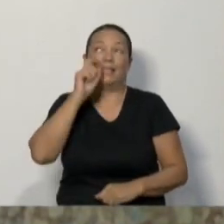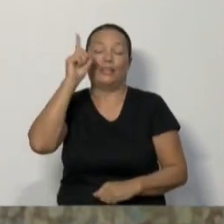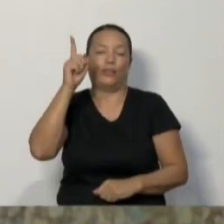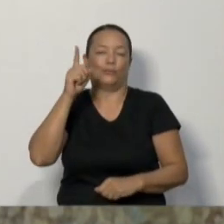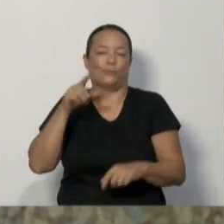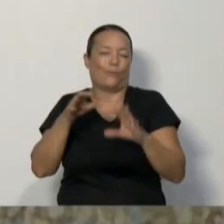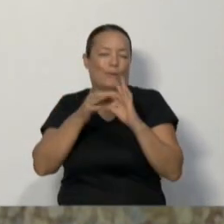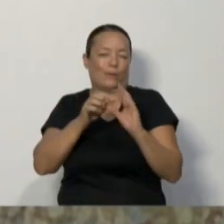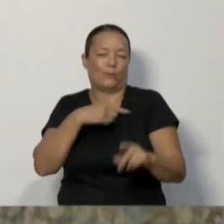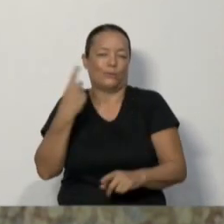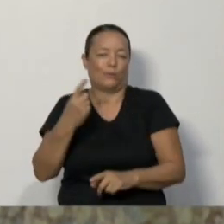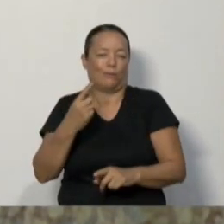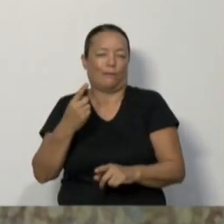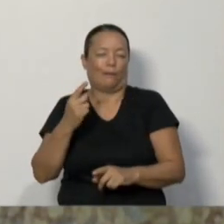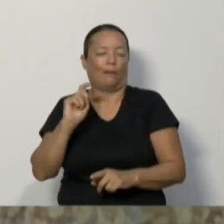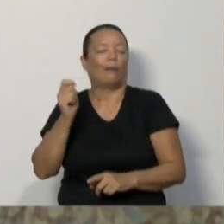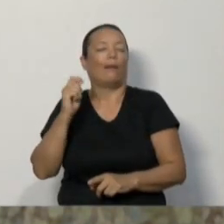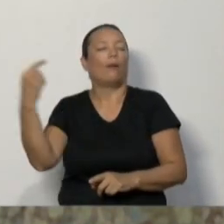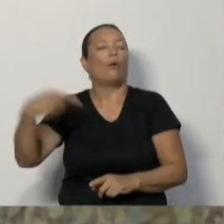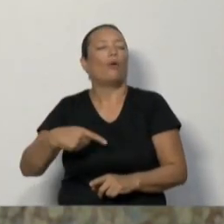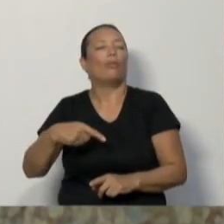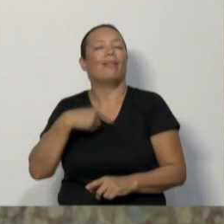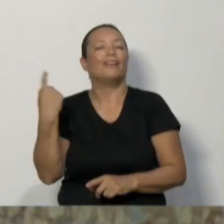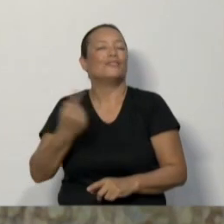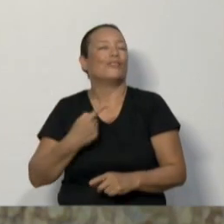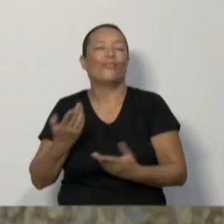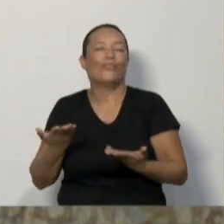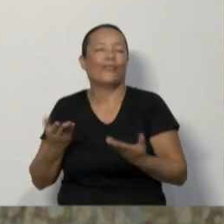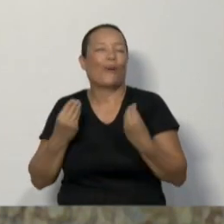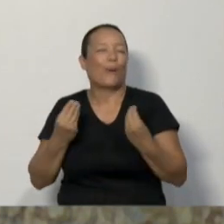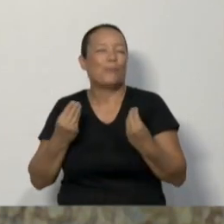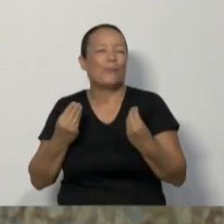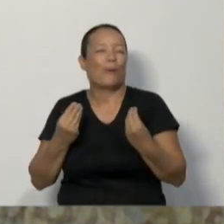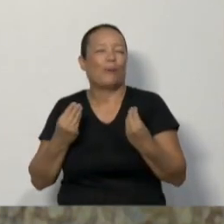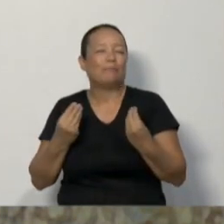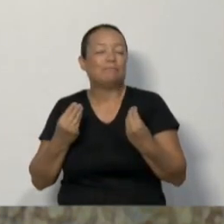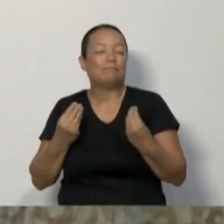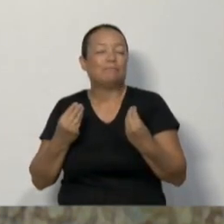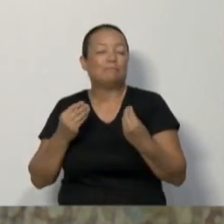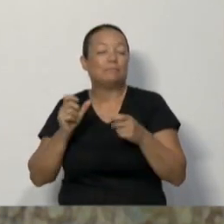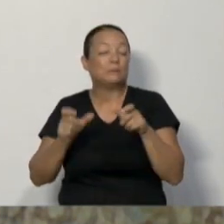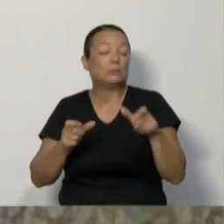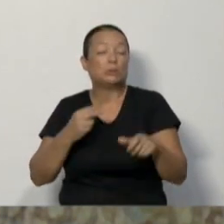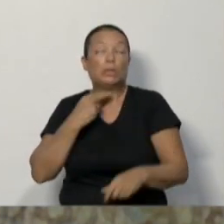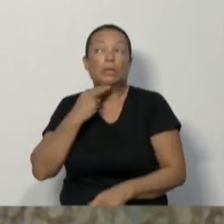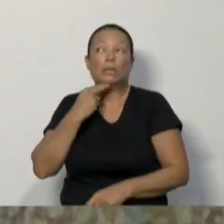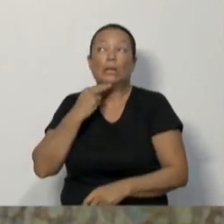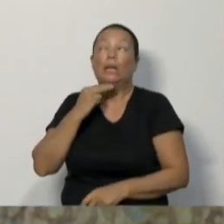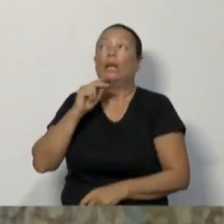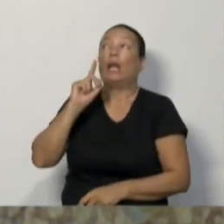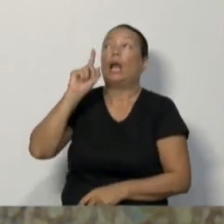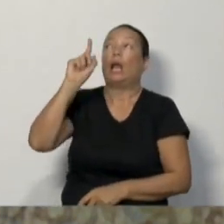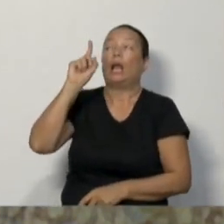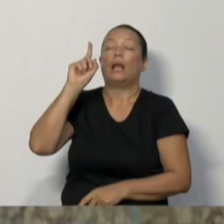con nosotros, ¿quién estará contra nosotros? El que no escatimó a su propio Hijo, sino que